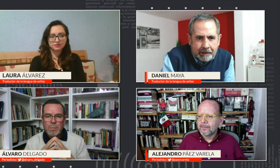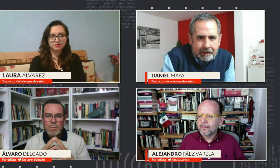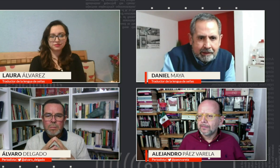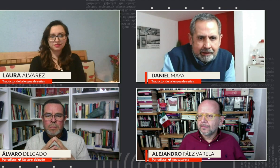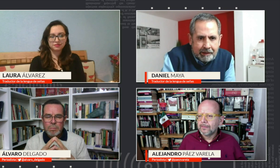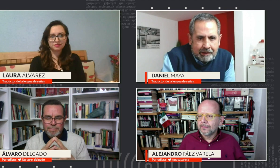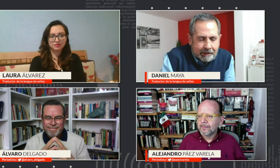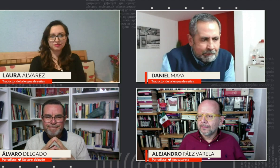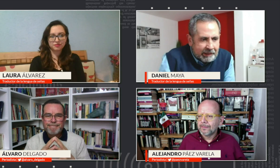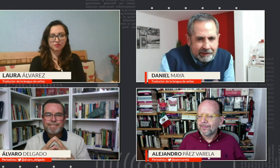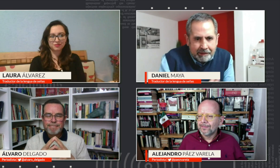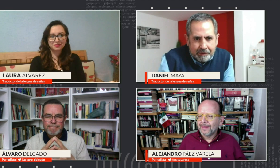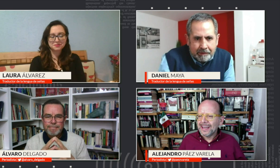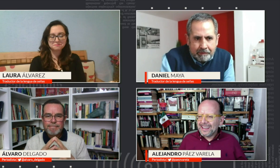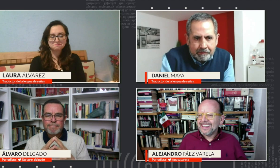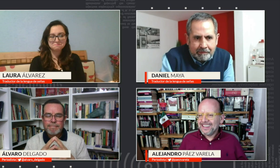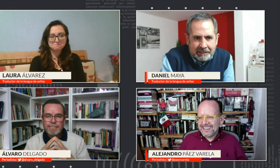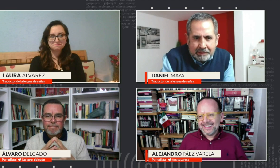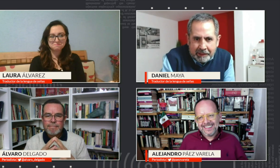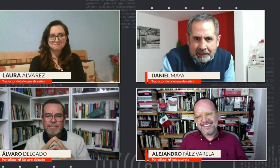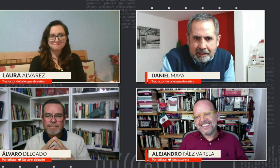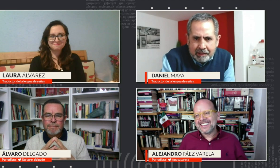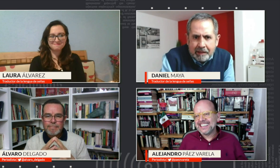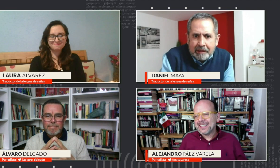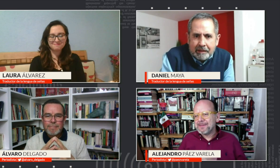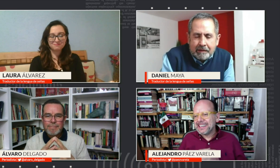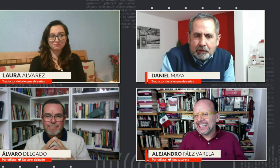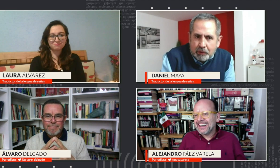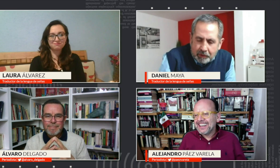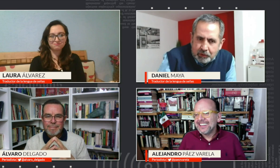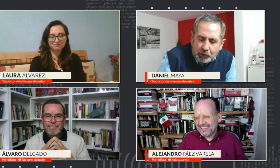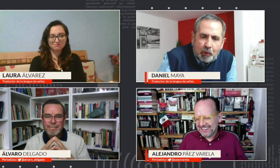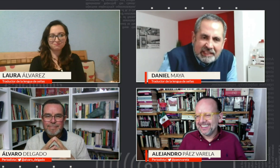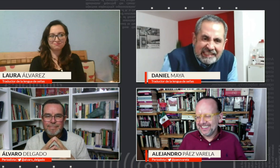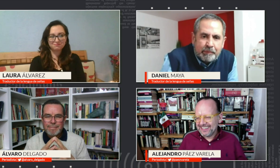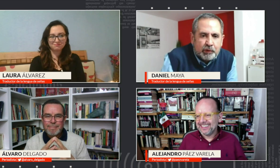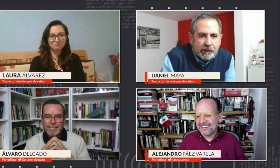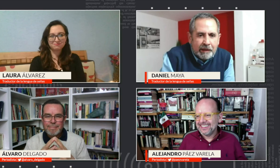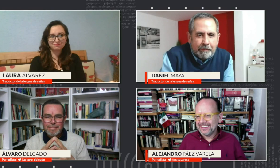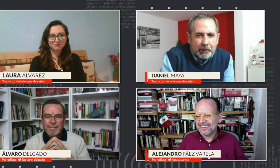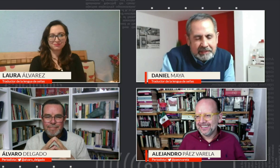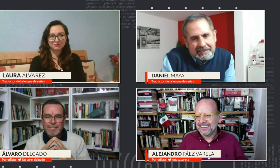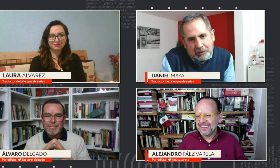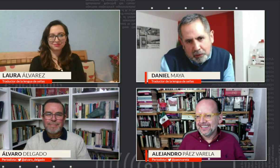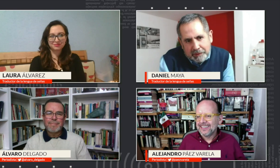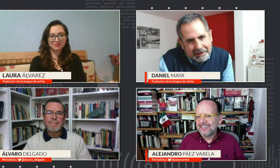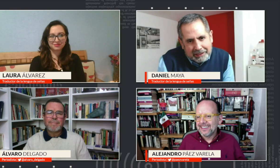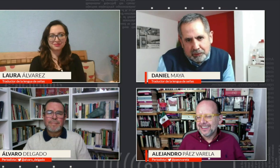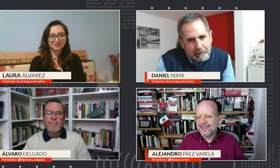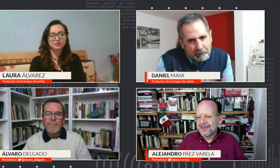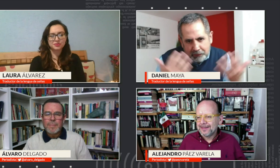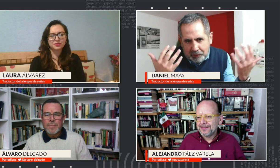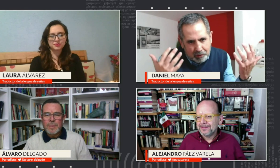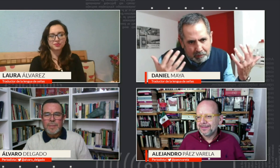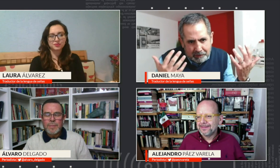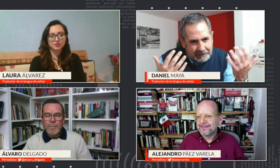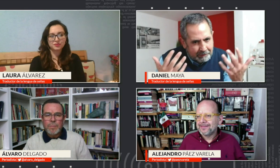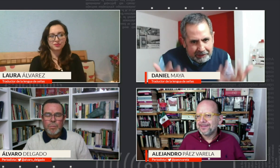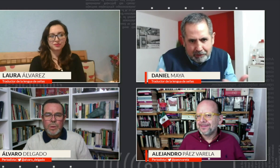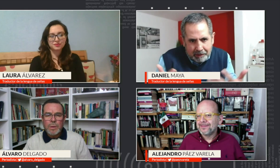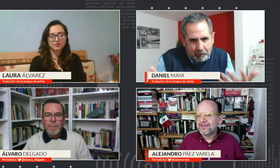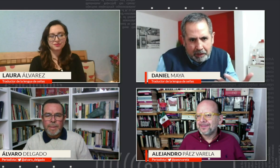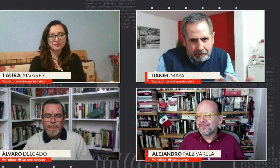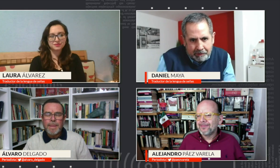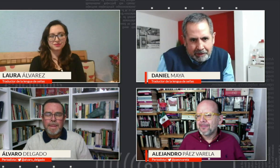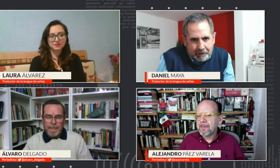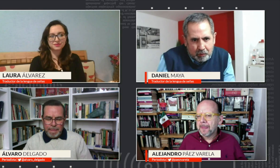a la parte sentimental. Y los sordos no lo hacemos, pero sí se nos olvida que es una profesión como el ser